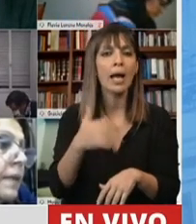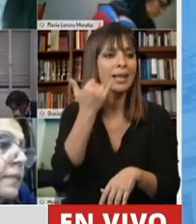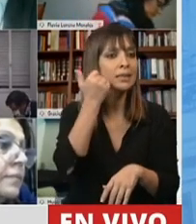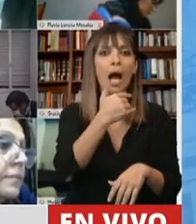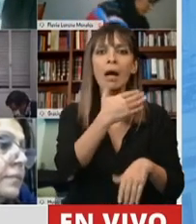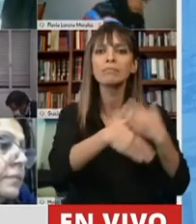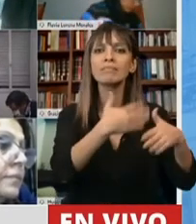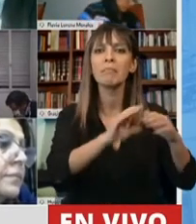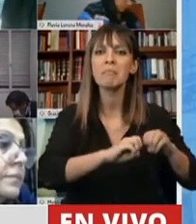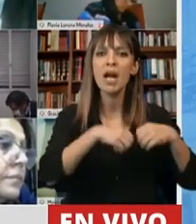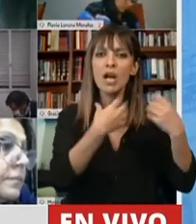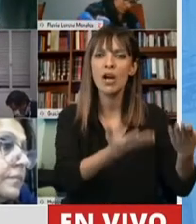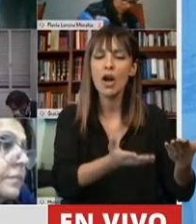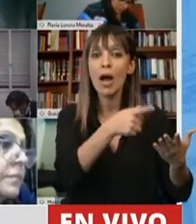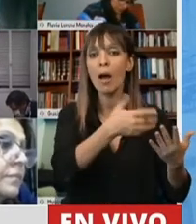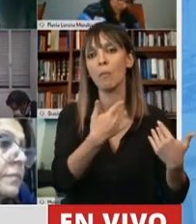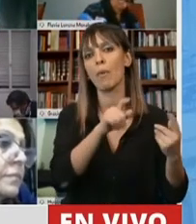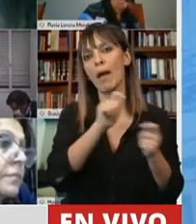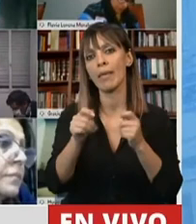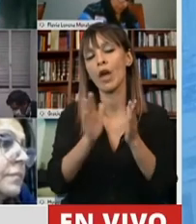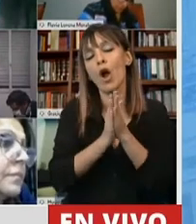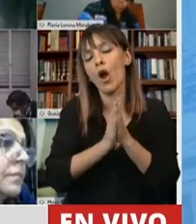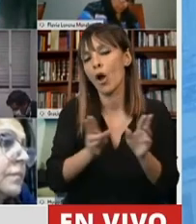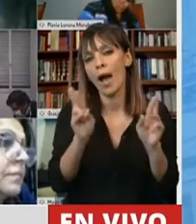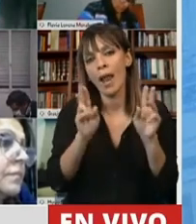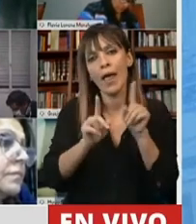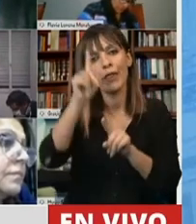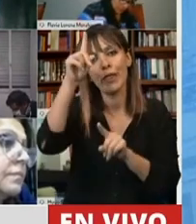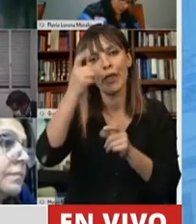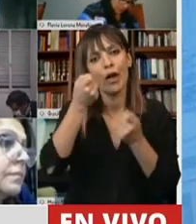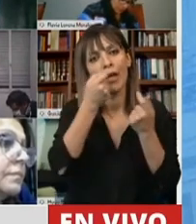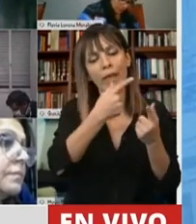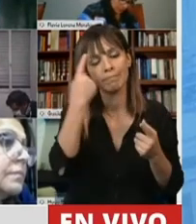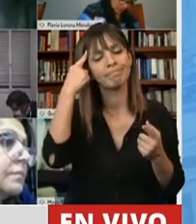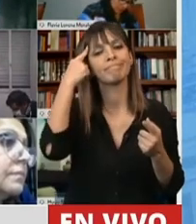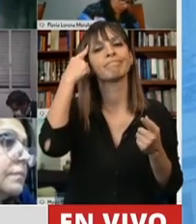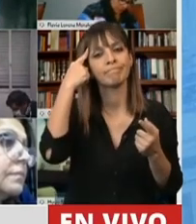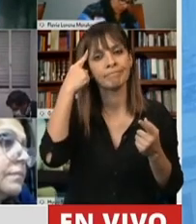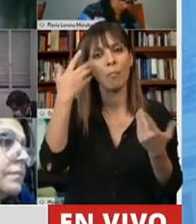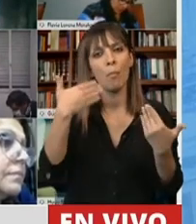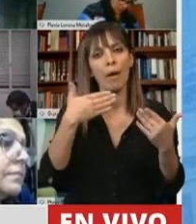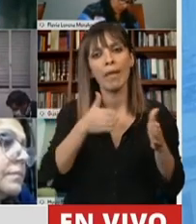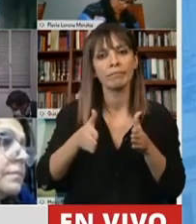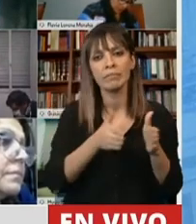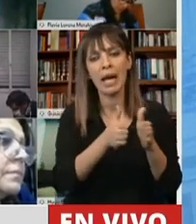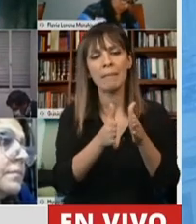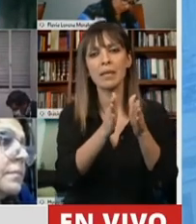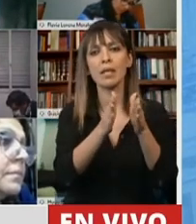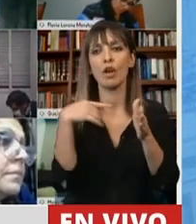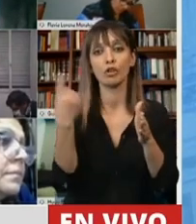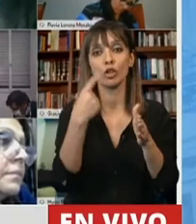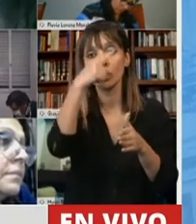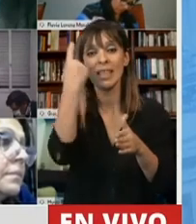están recuperados. Ojalá que Dios los ilumine, que encontremos el camino y, por supuesto, como